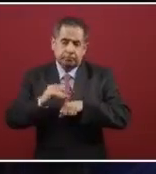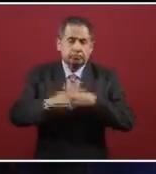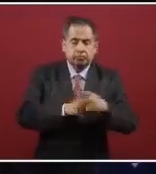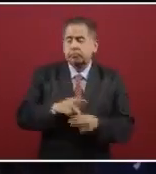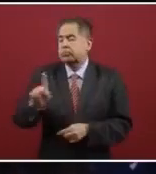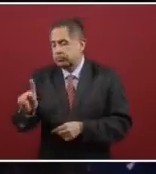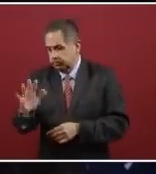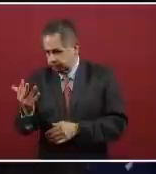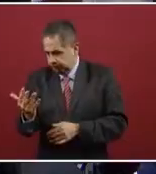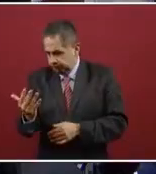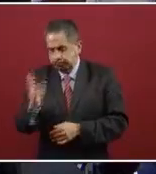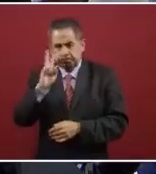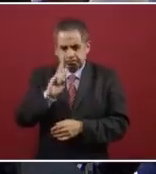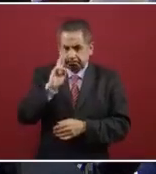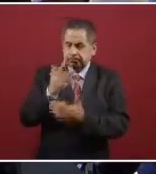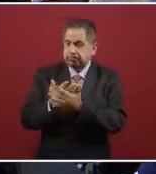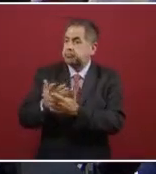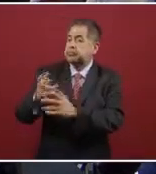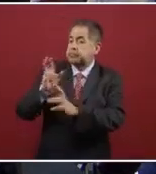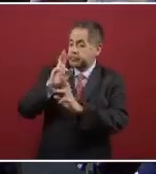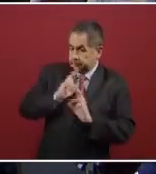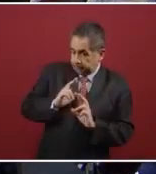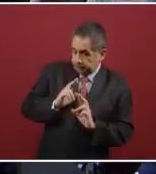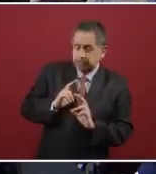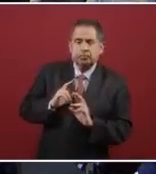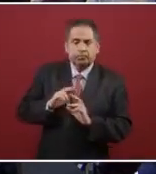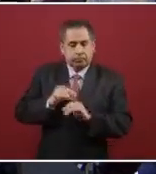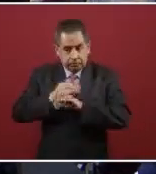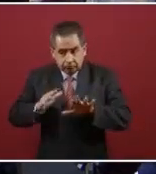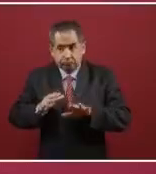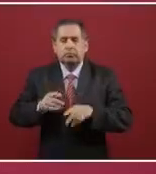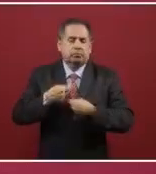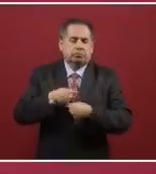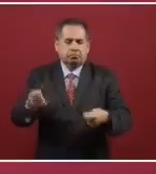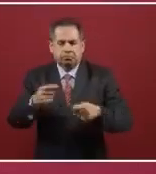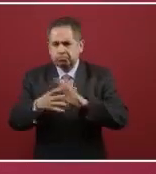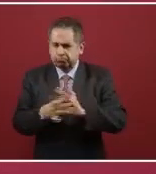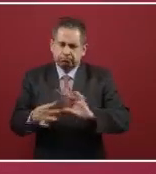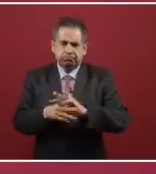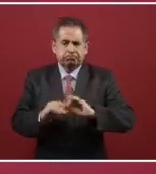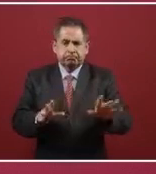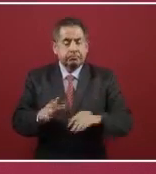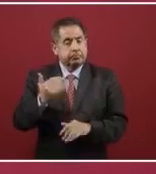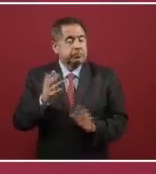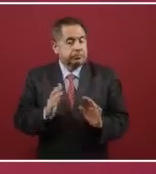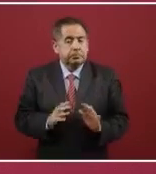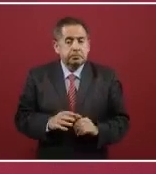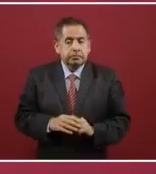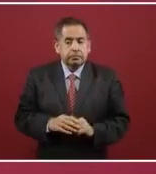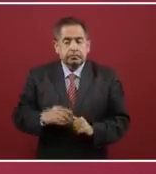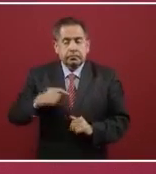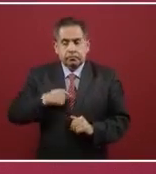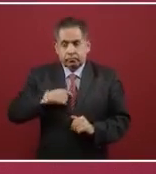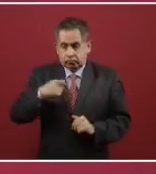Vamos a esperar a que tengamos toda la información. O sea, y yo